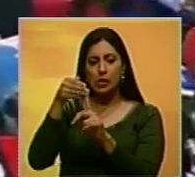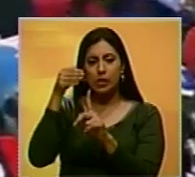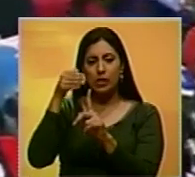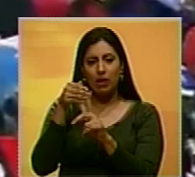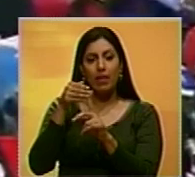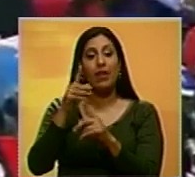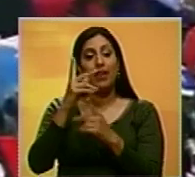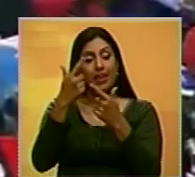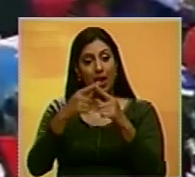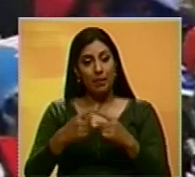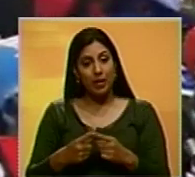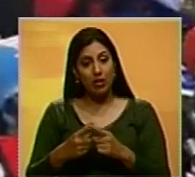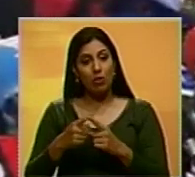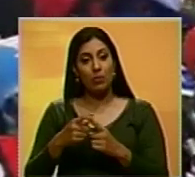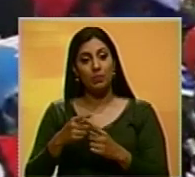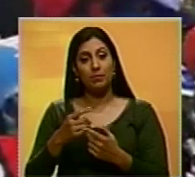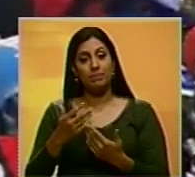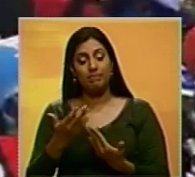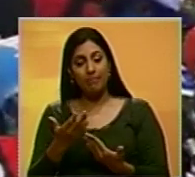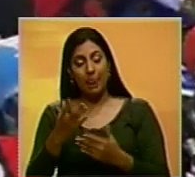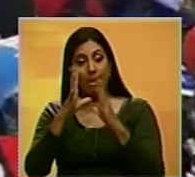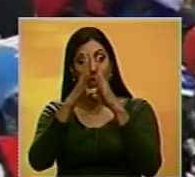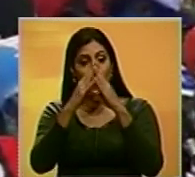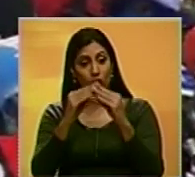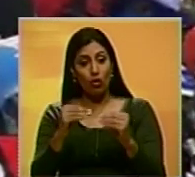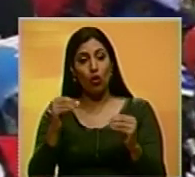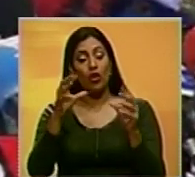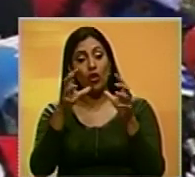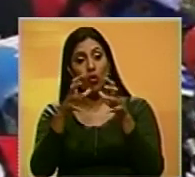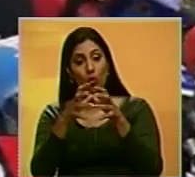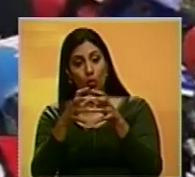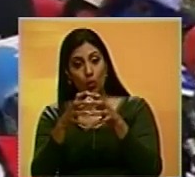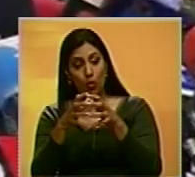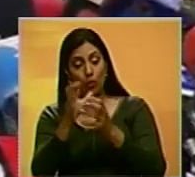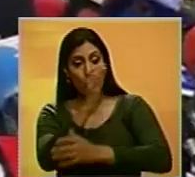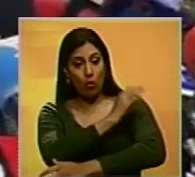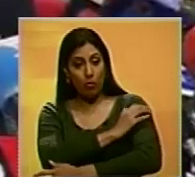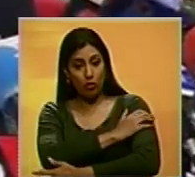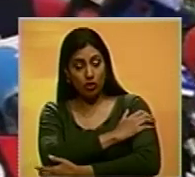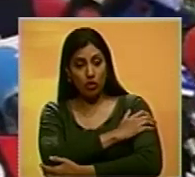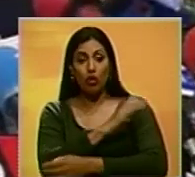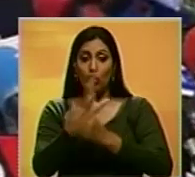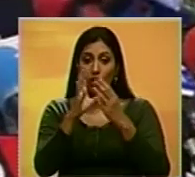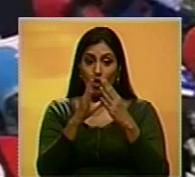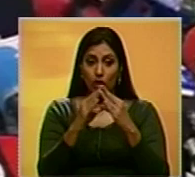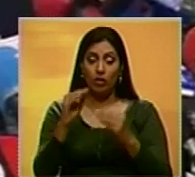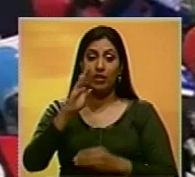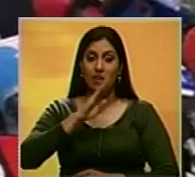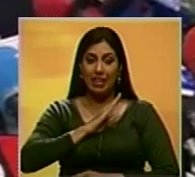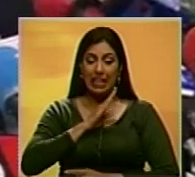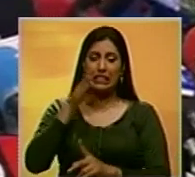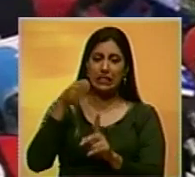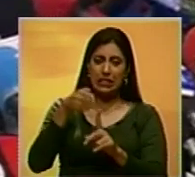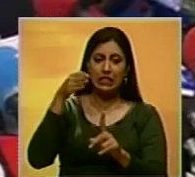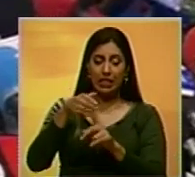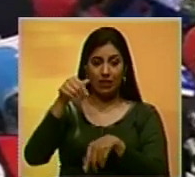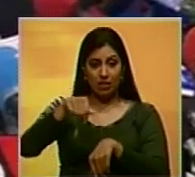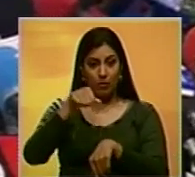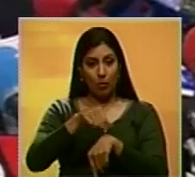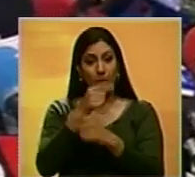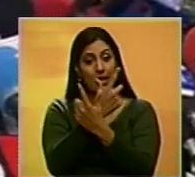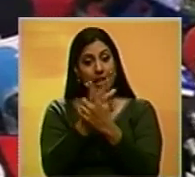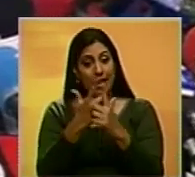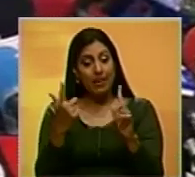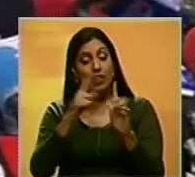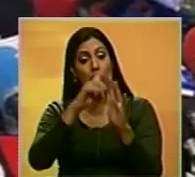judiciales y administrativos a toda la dirigencia opositora y a todos los que están siendo perseguidos en este momento. La